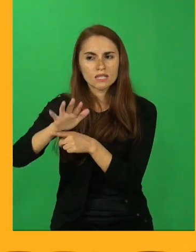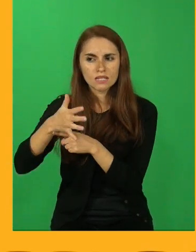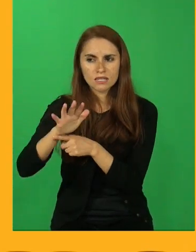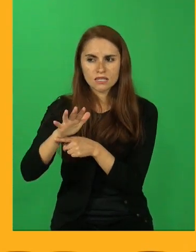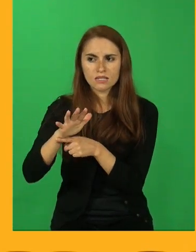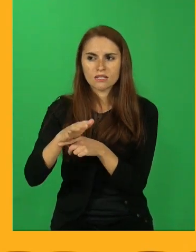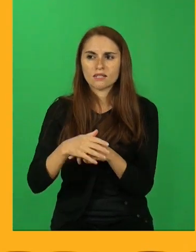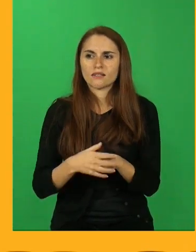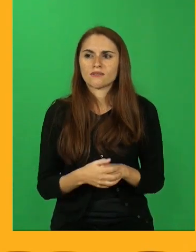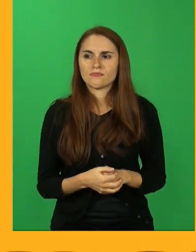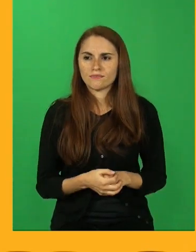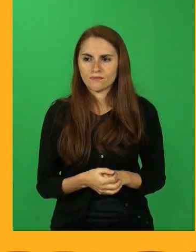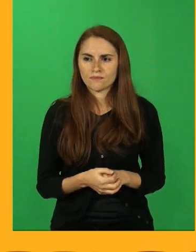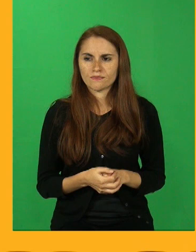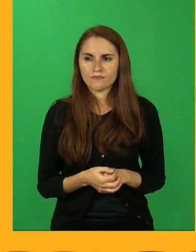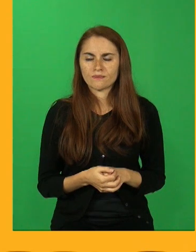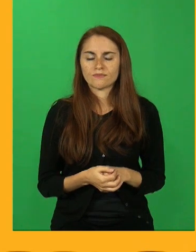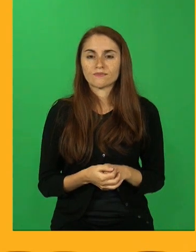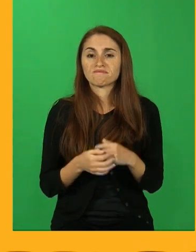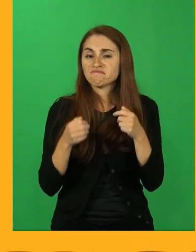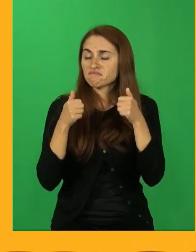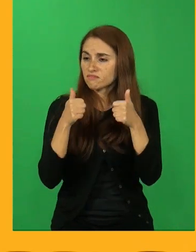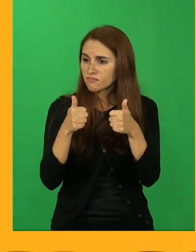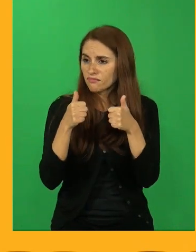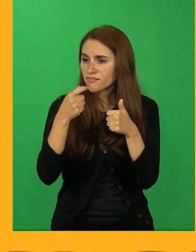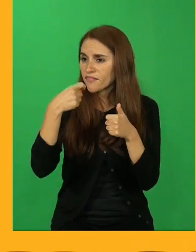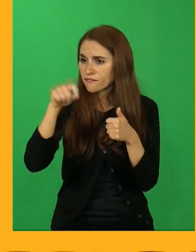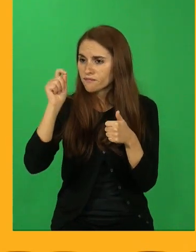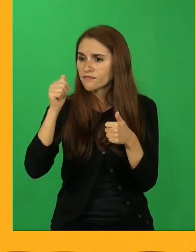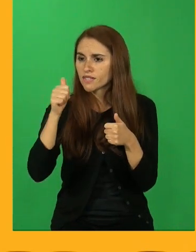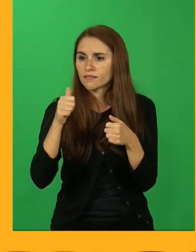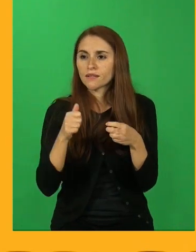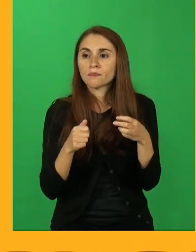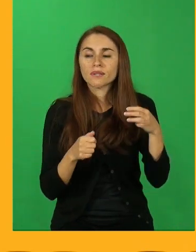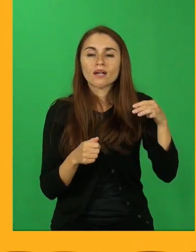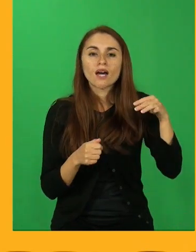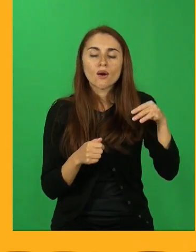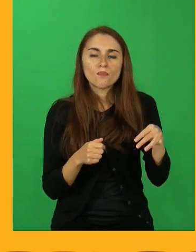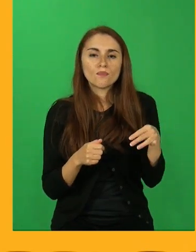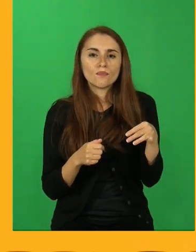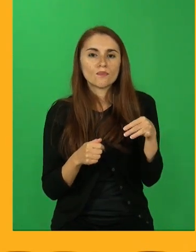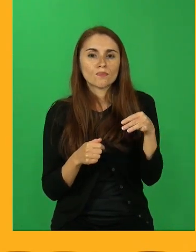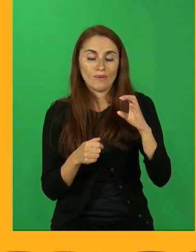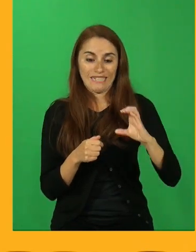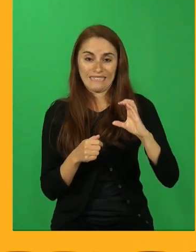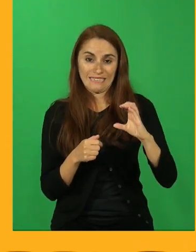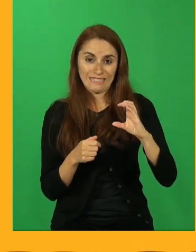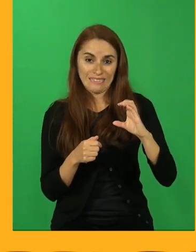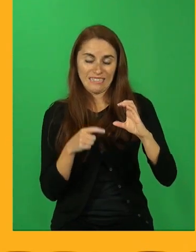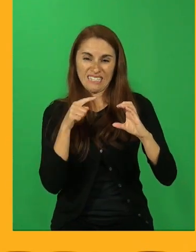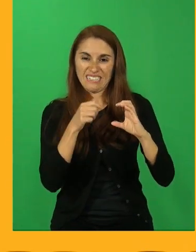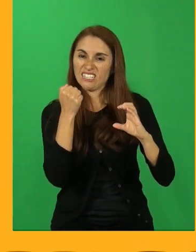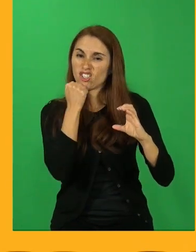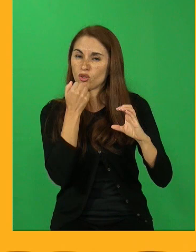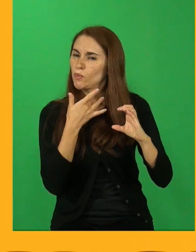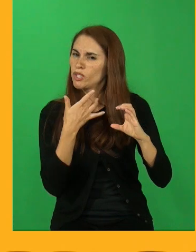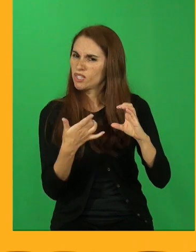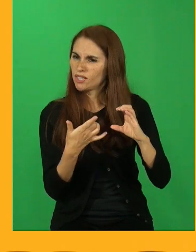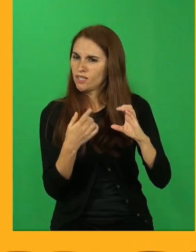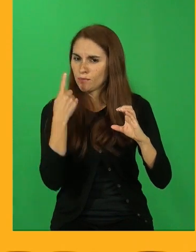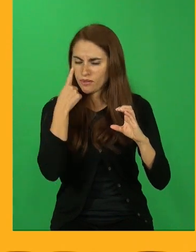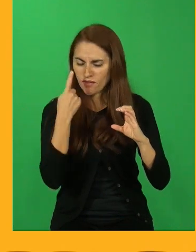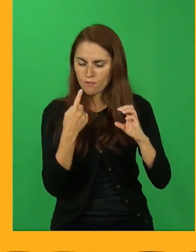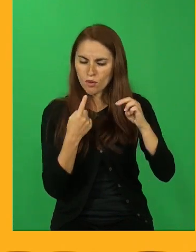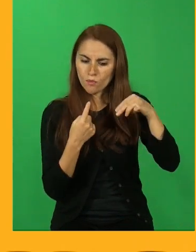12, 3 por 5, 15. Estaba también correcta. Y la alternativa C, ¿por qué no estaba correcta? Hagamos